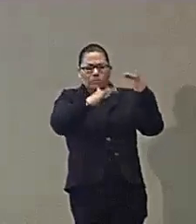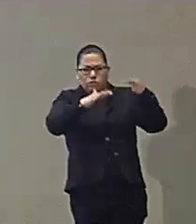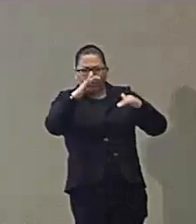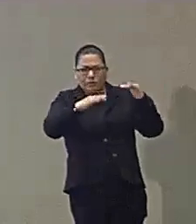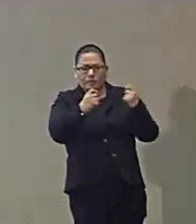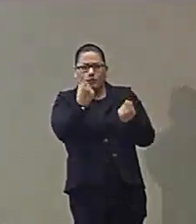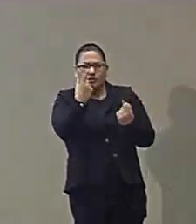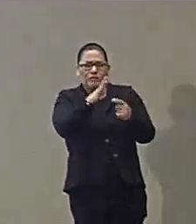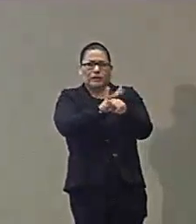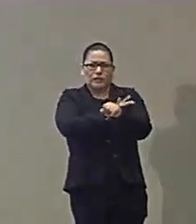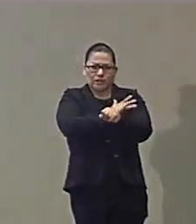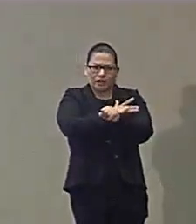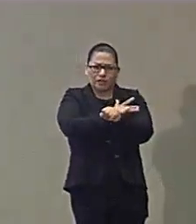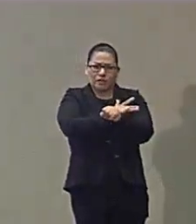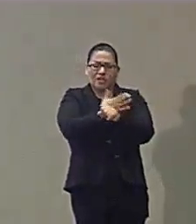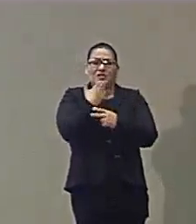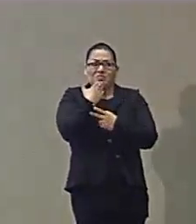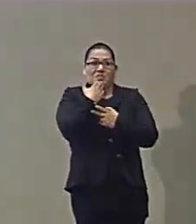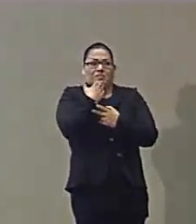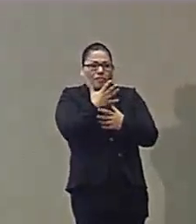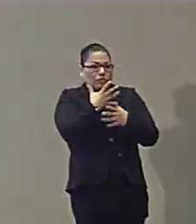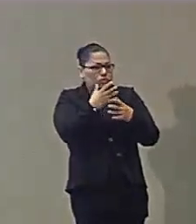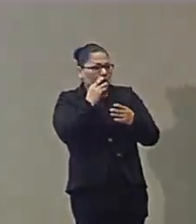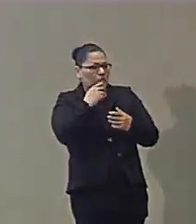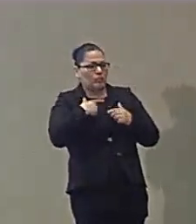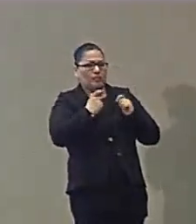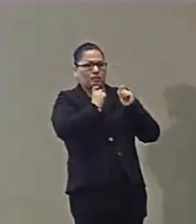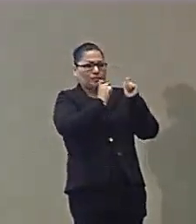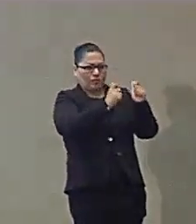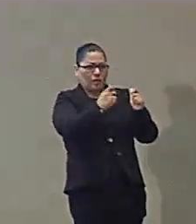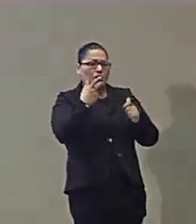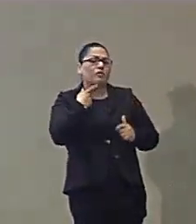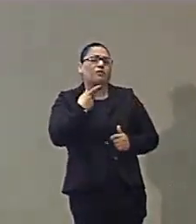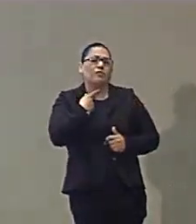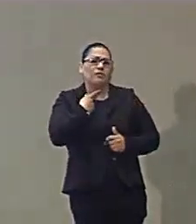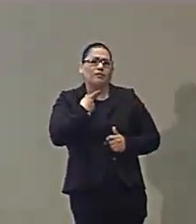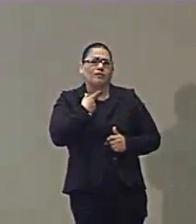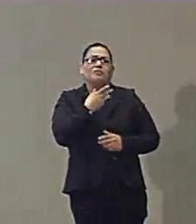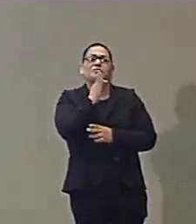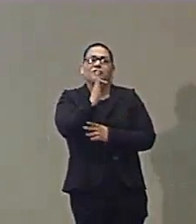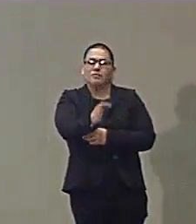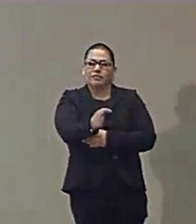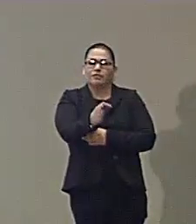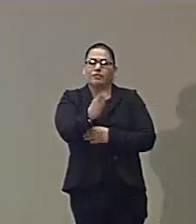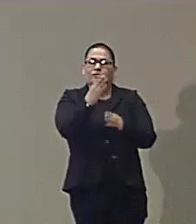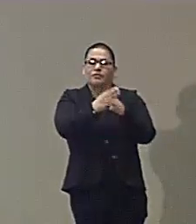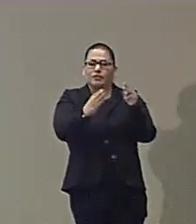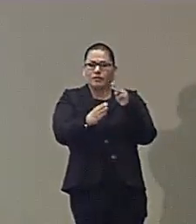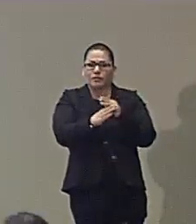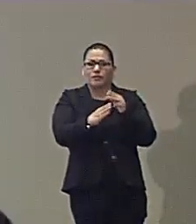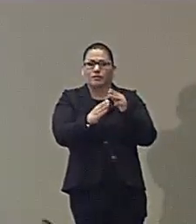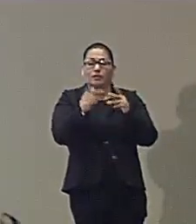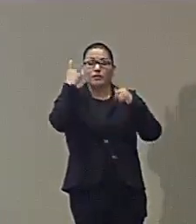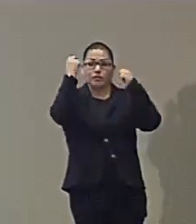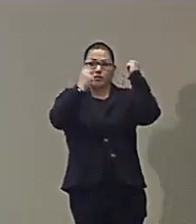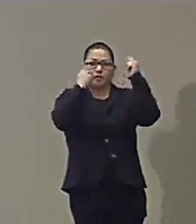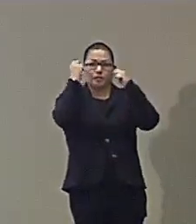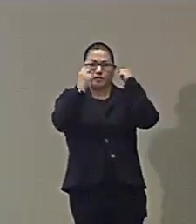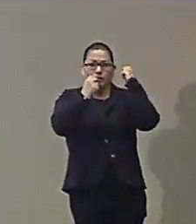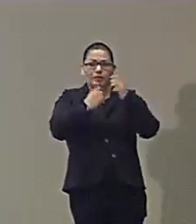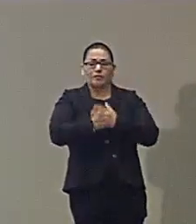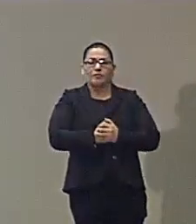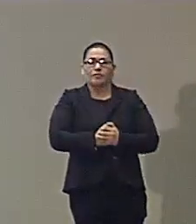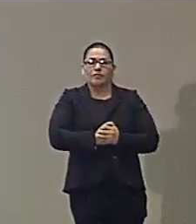han sentido los beneficios de una política acertada en materia de turismo